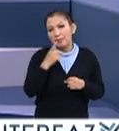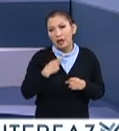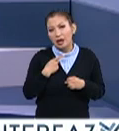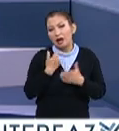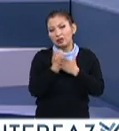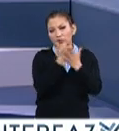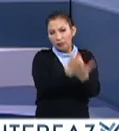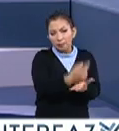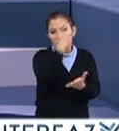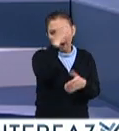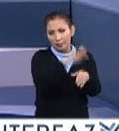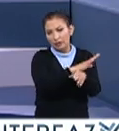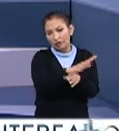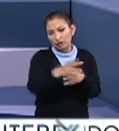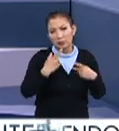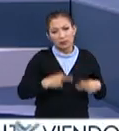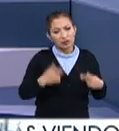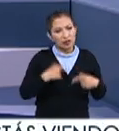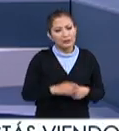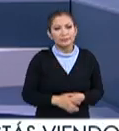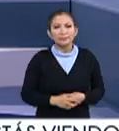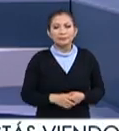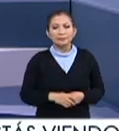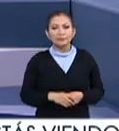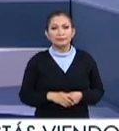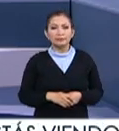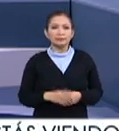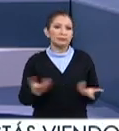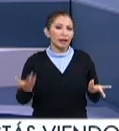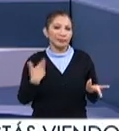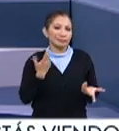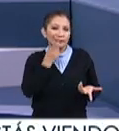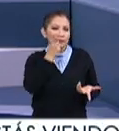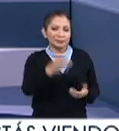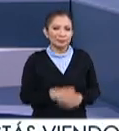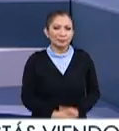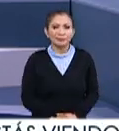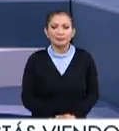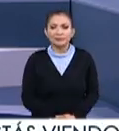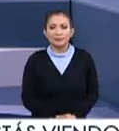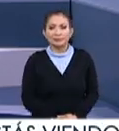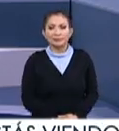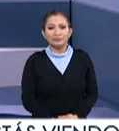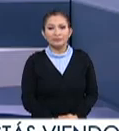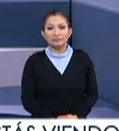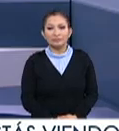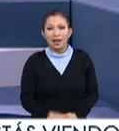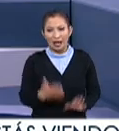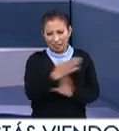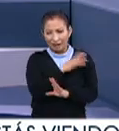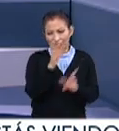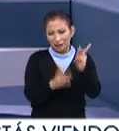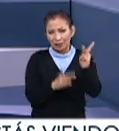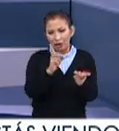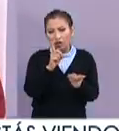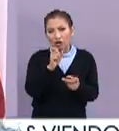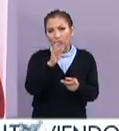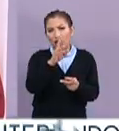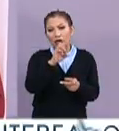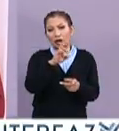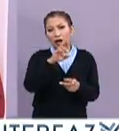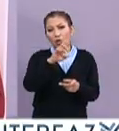servir para el bienestar de la gente, ¿no? Y lo que te podría decir. Platicábamos, por ejemplo, con el doctor